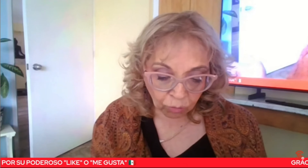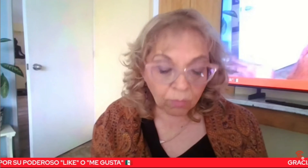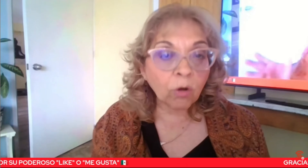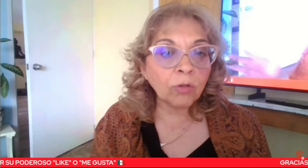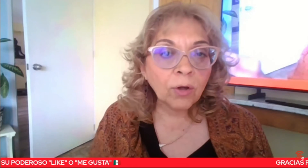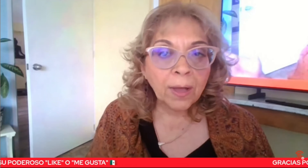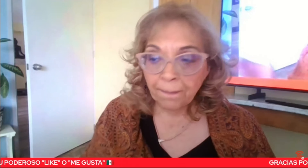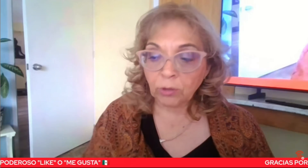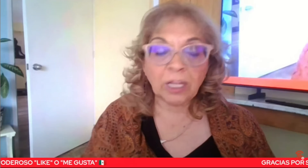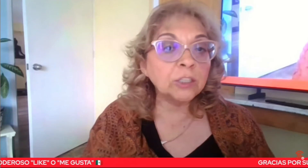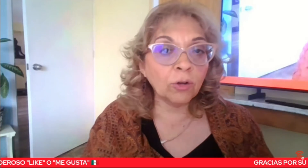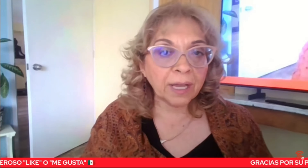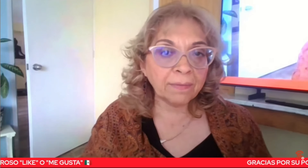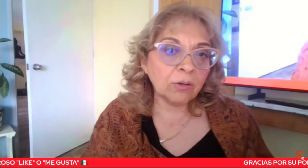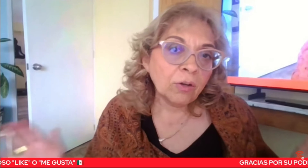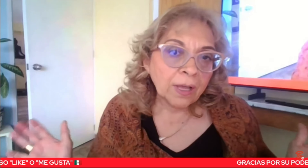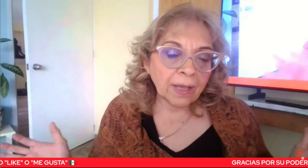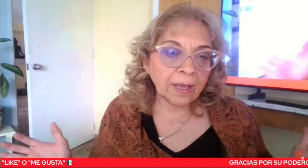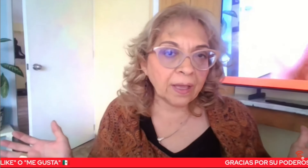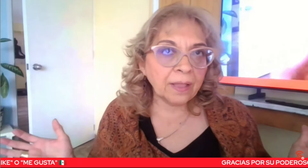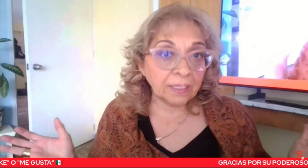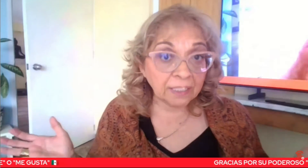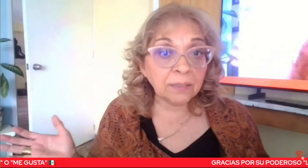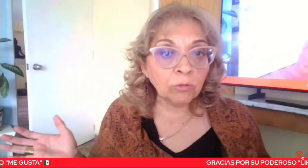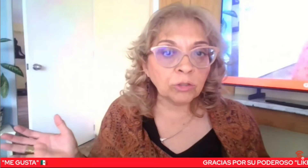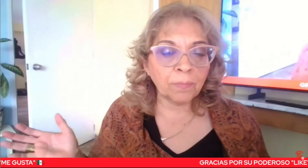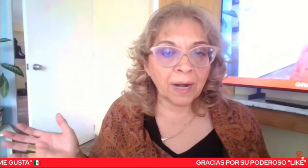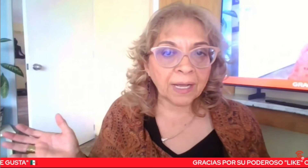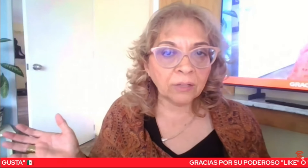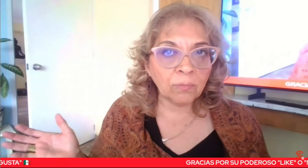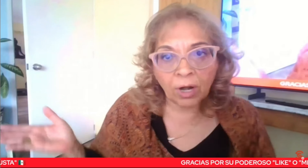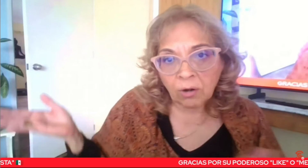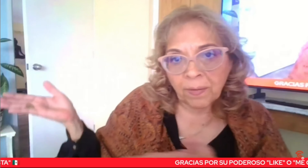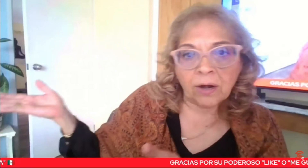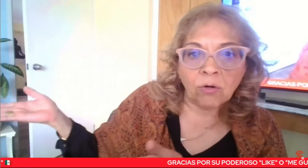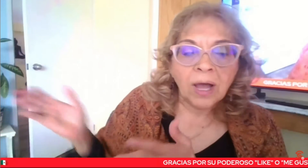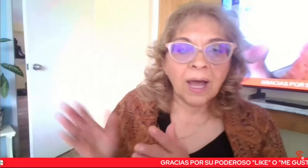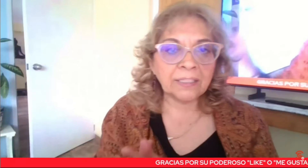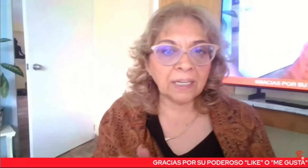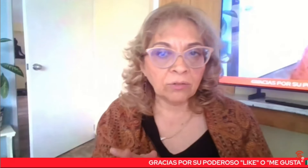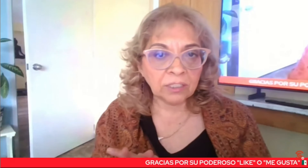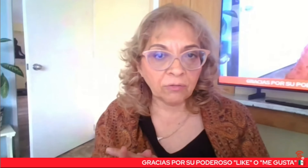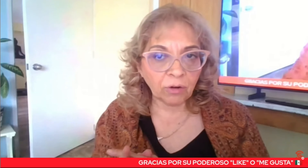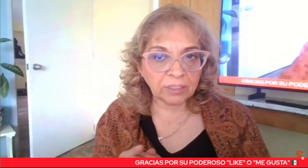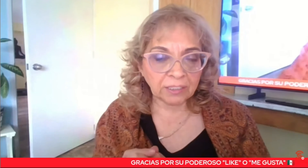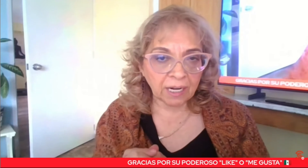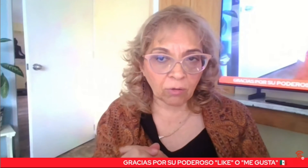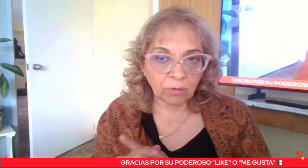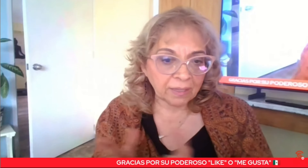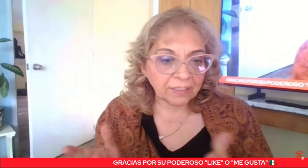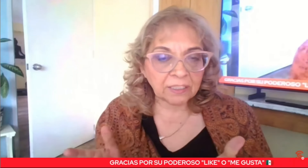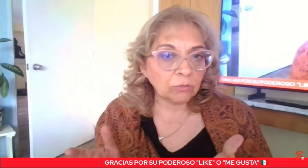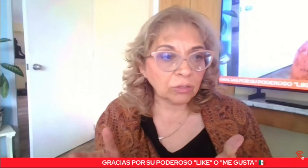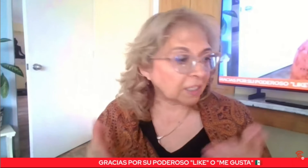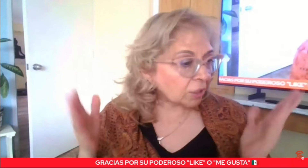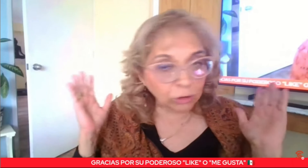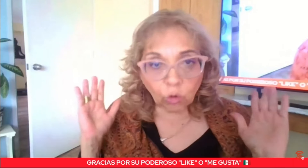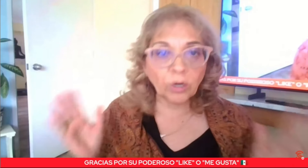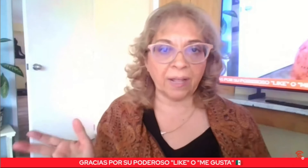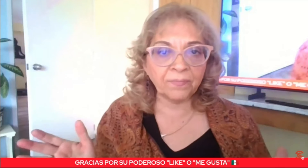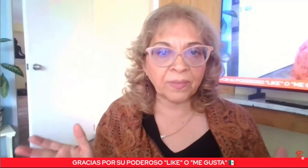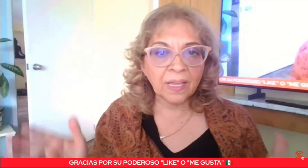algún modo protección que ha habido desde hace mucho para Alejandro Moreno para no hacerle un desafuero, etcétera, como estabas diciendo tú hace